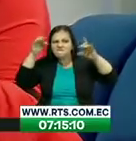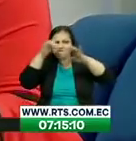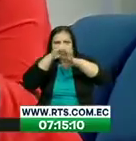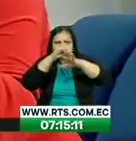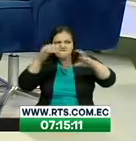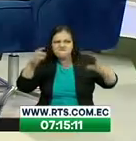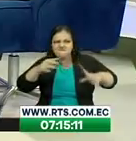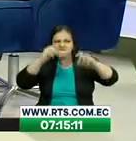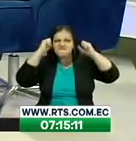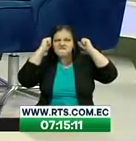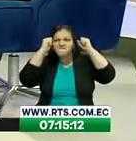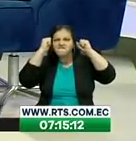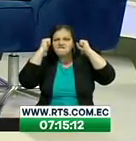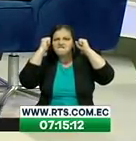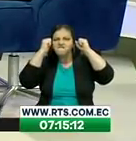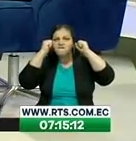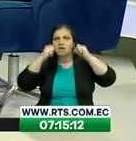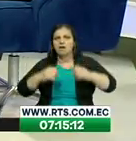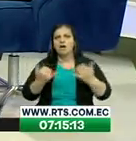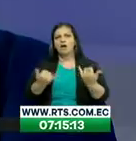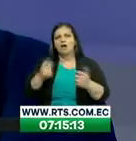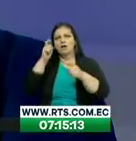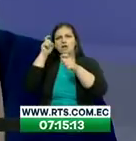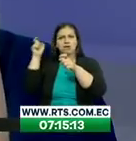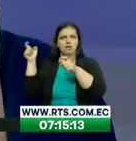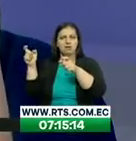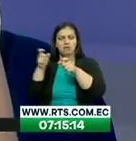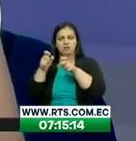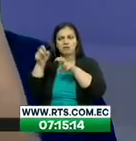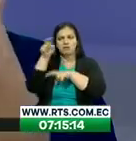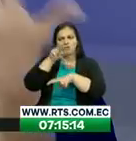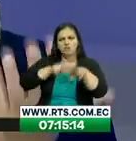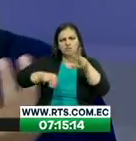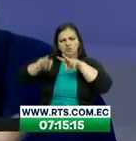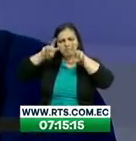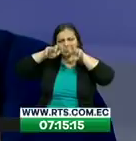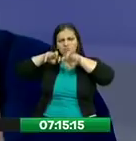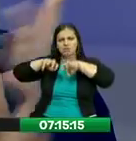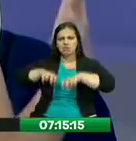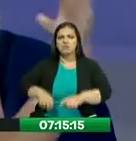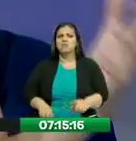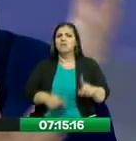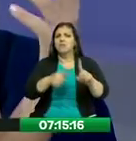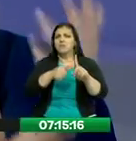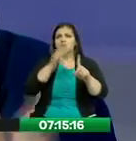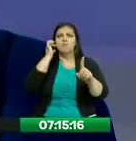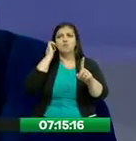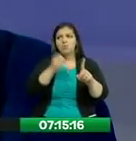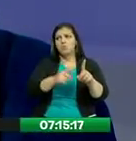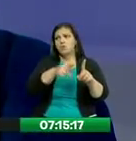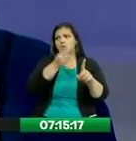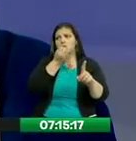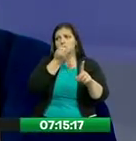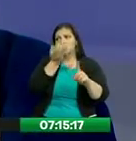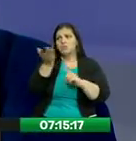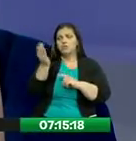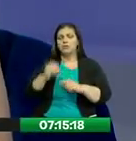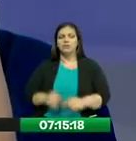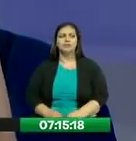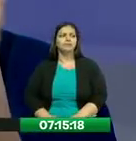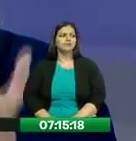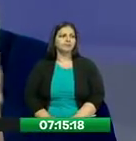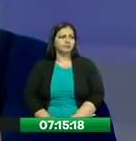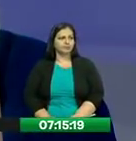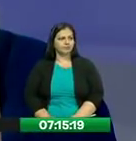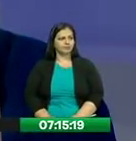terrorismo que actualmente está investigando la fiscalía. Así es, el mejor, qué pena que lo diga de esta manera, pero el mejor momento que tuvo el movimiento, como